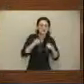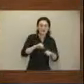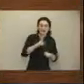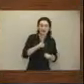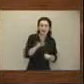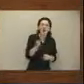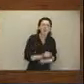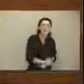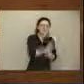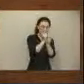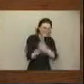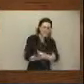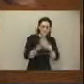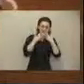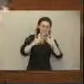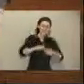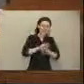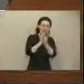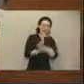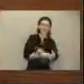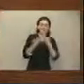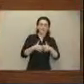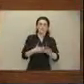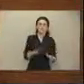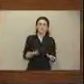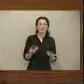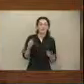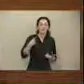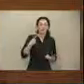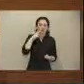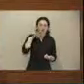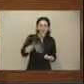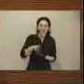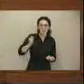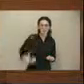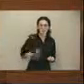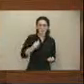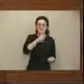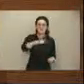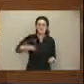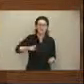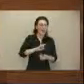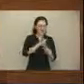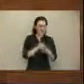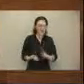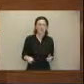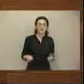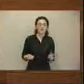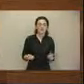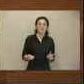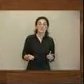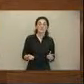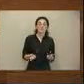lo contrario de lo que son en la realidad y de lo que están reconociendo los propios profesionales. Todo lo contrario. Y, por lo